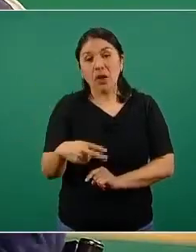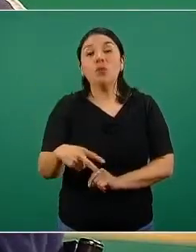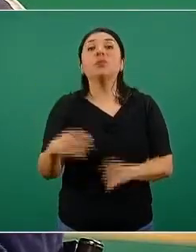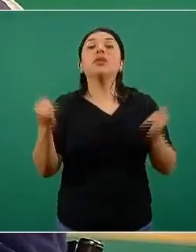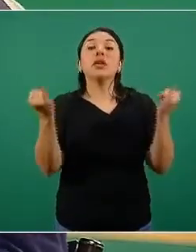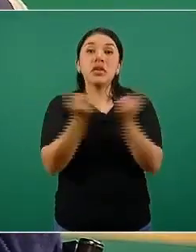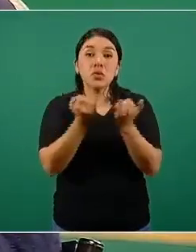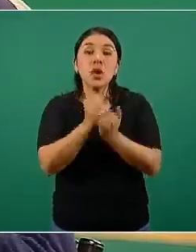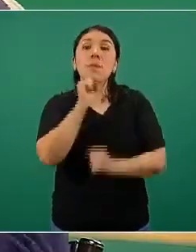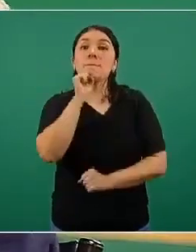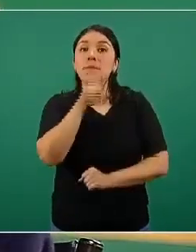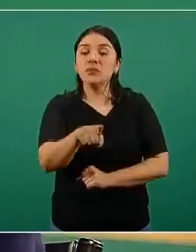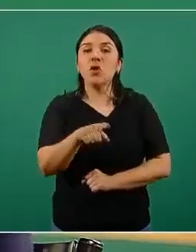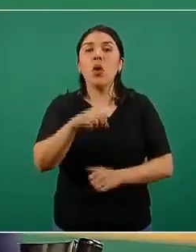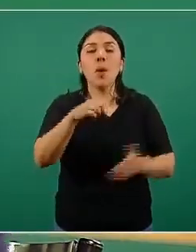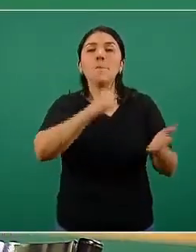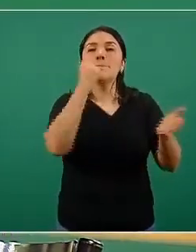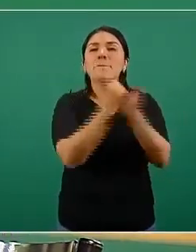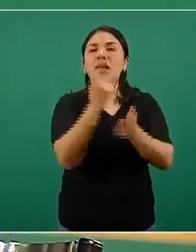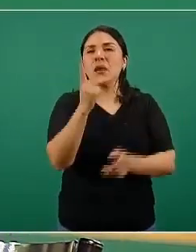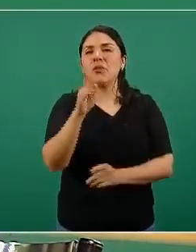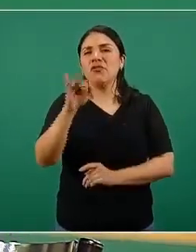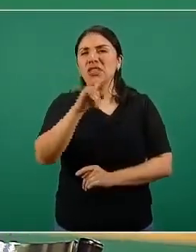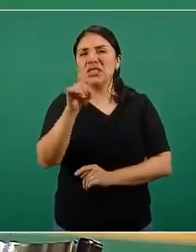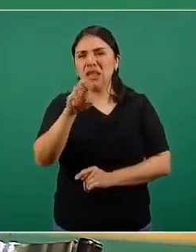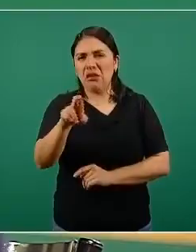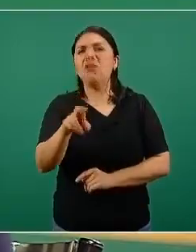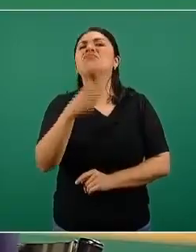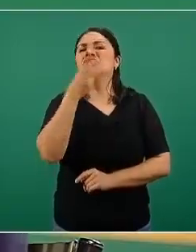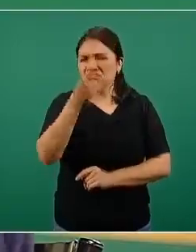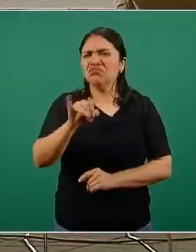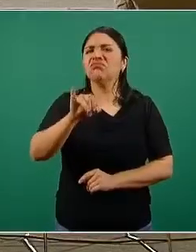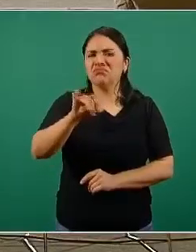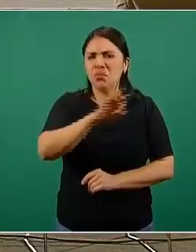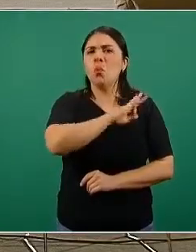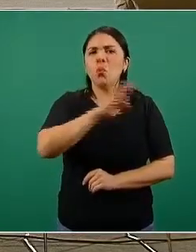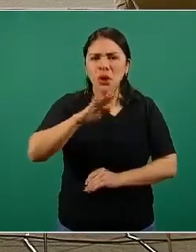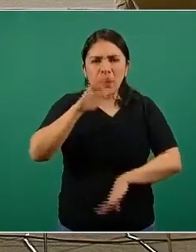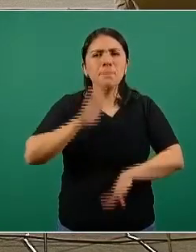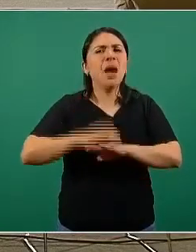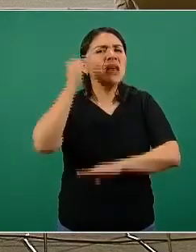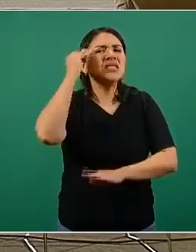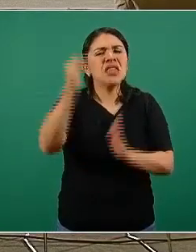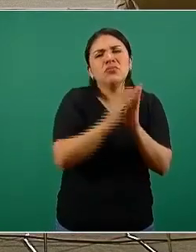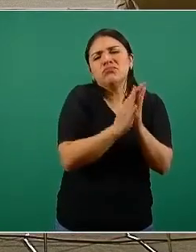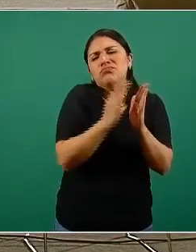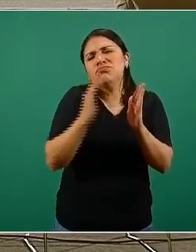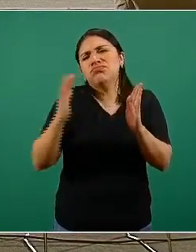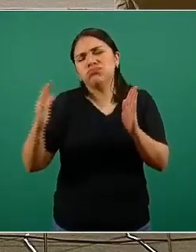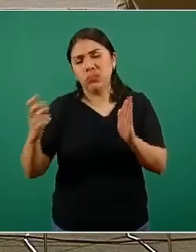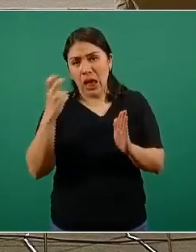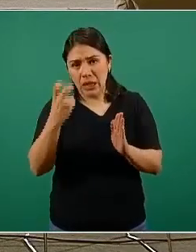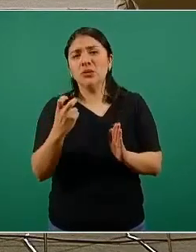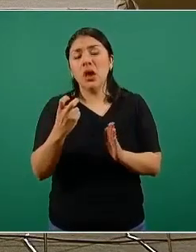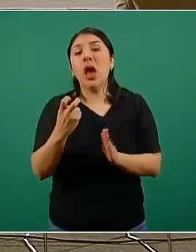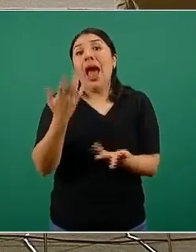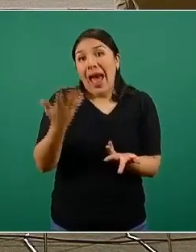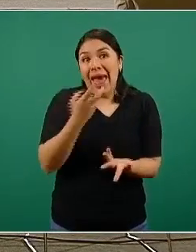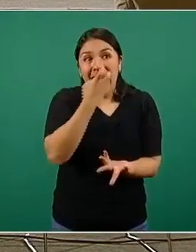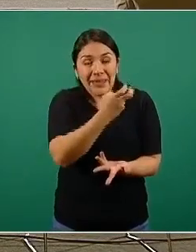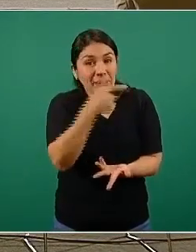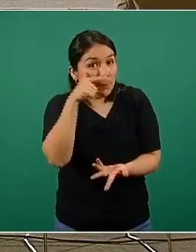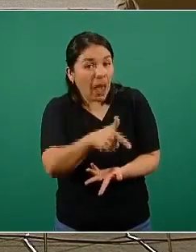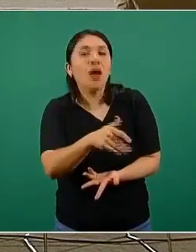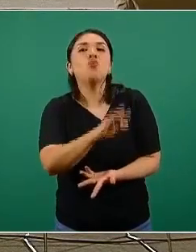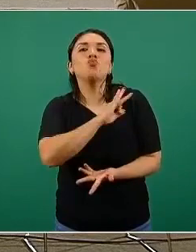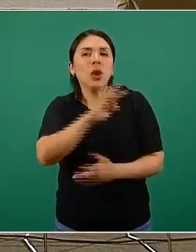Y también mismo Pfizer lo reconoció, la posibilidad de incrementar este intervalo, lo que permitía, por un lado,